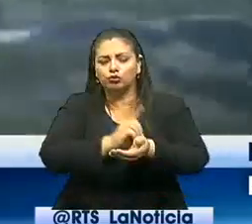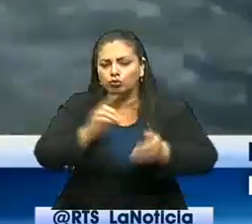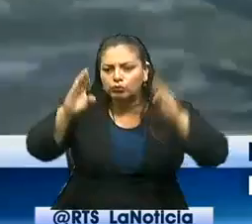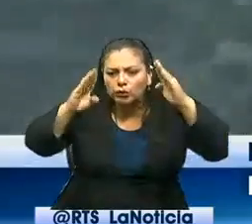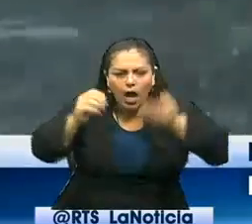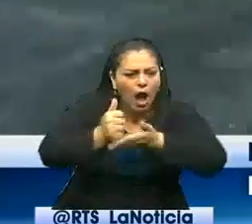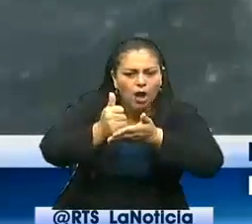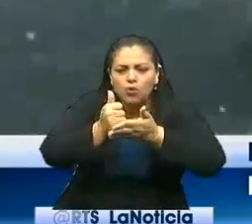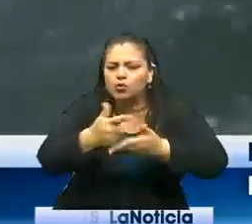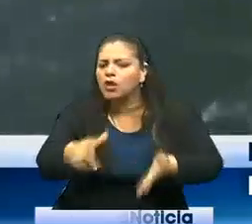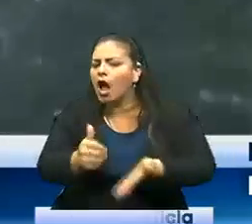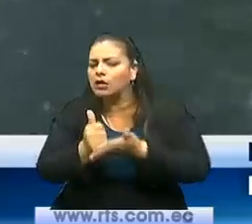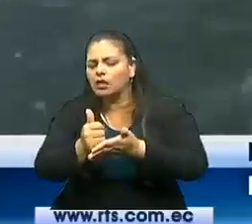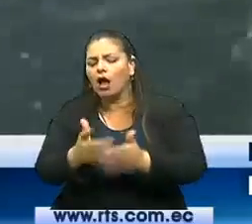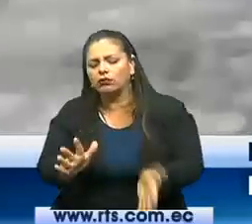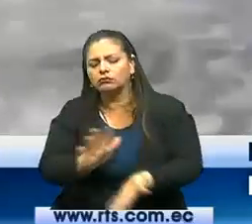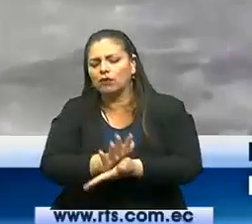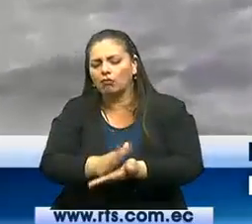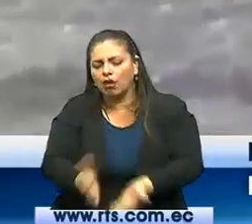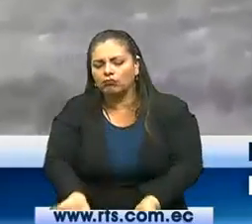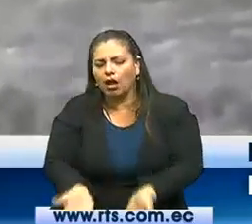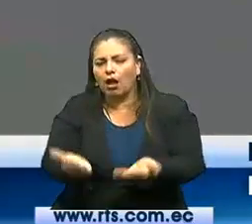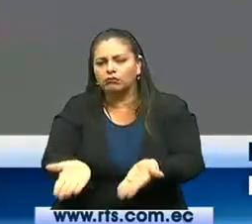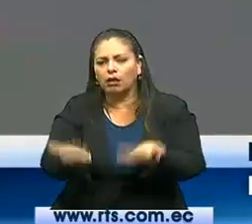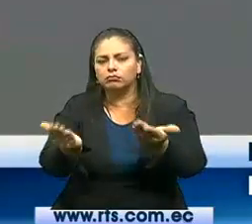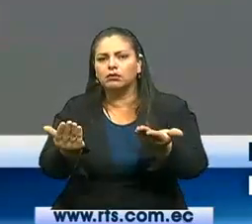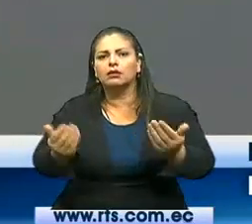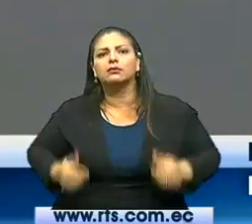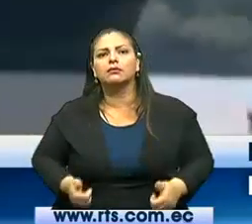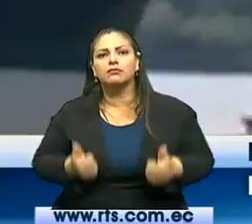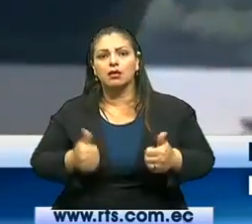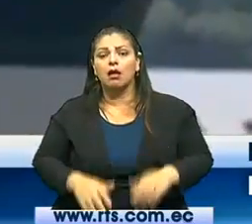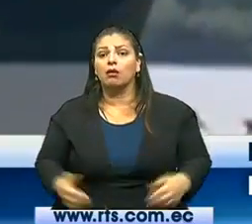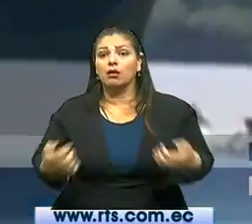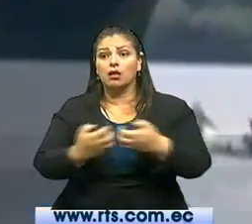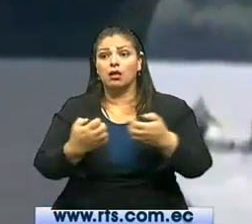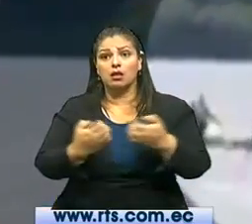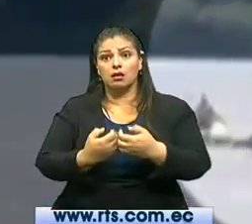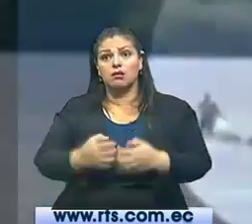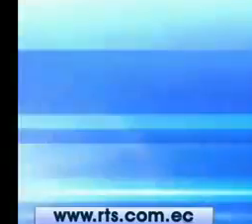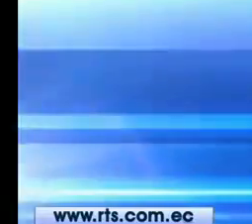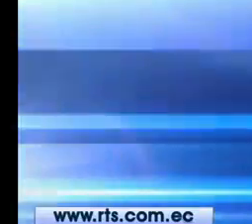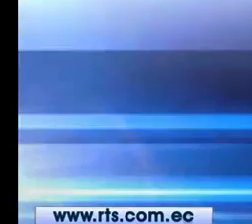paran. Continúan por parte de los buzos y de los organismos de socorro.